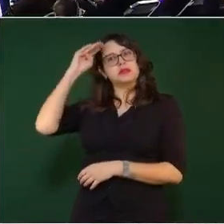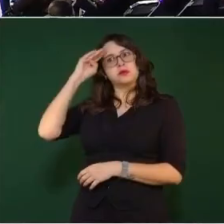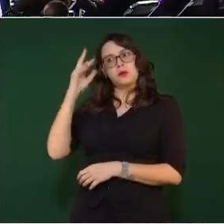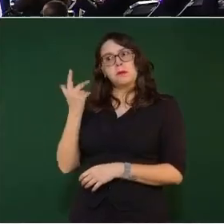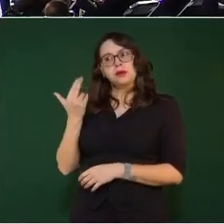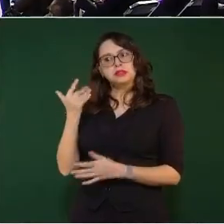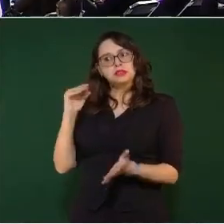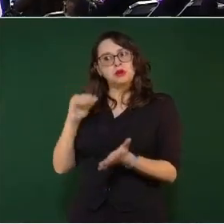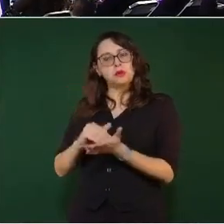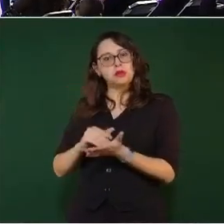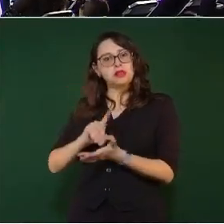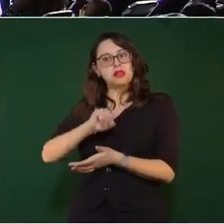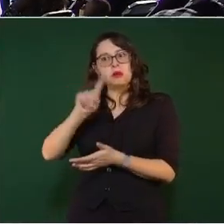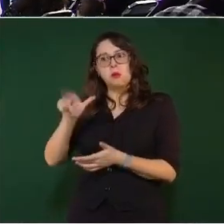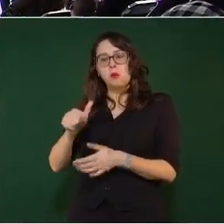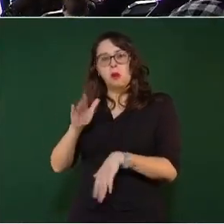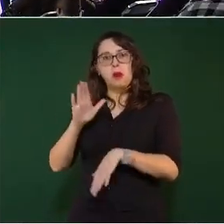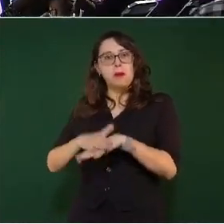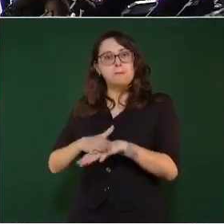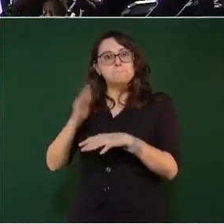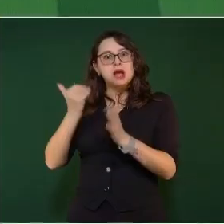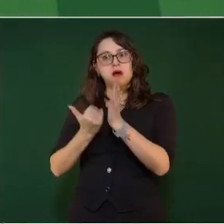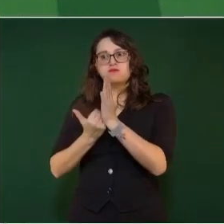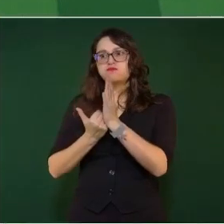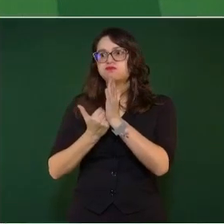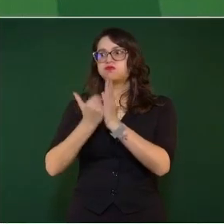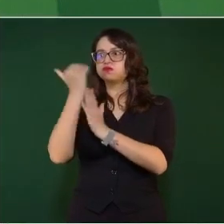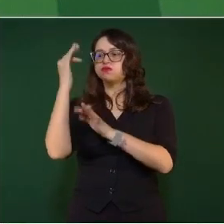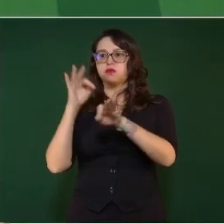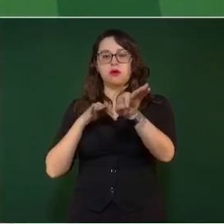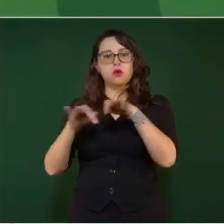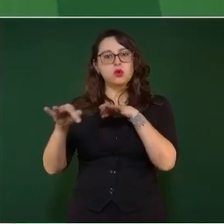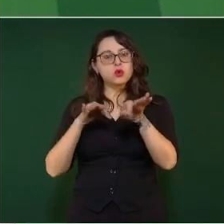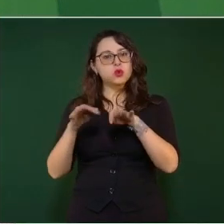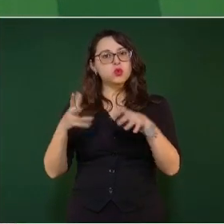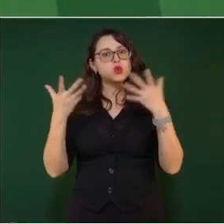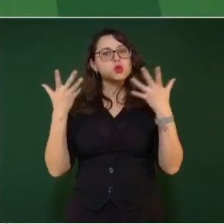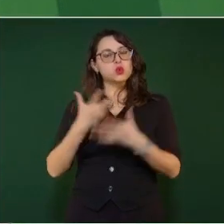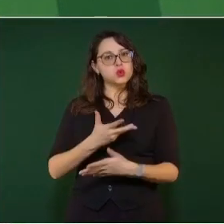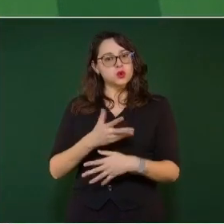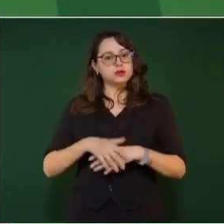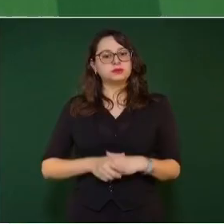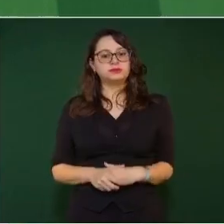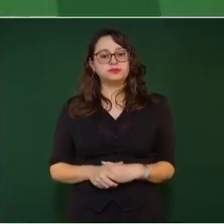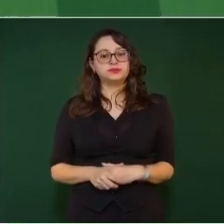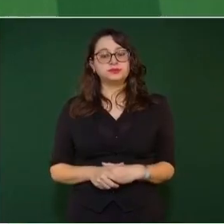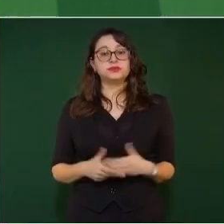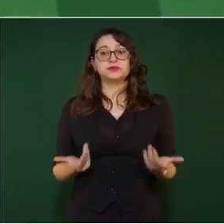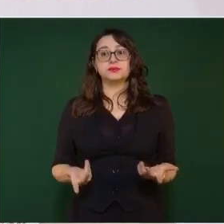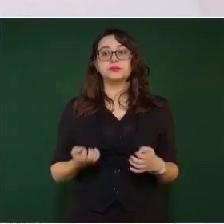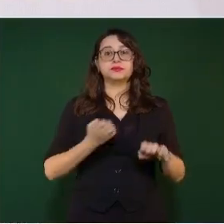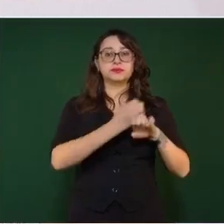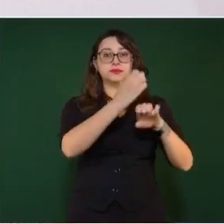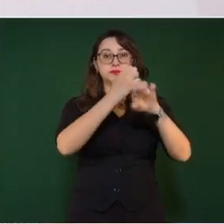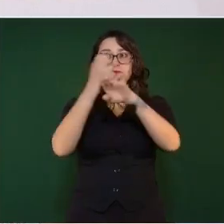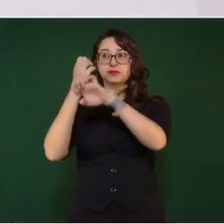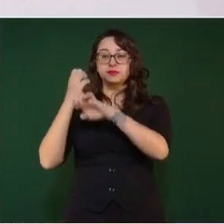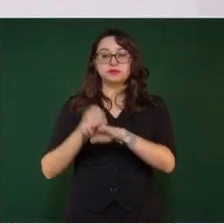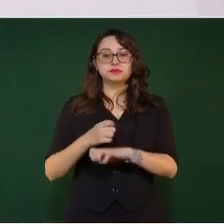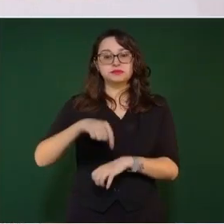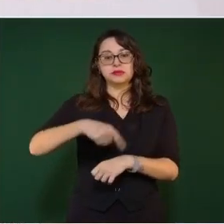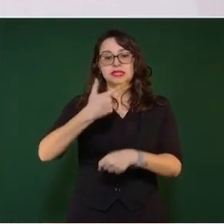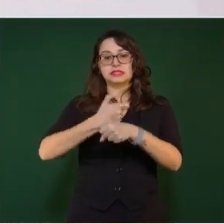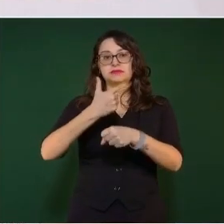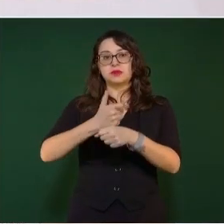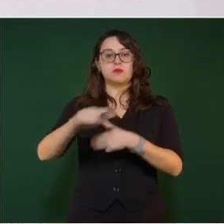en expectativa a principios del 2023. Somos la séptima entidad con mayor ingreso del país, lo